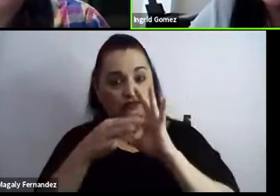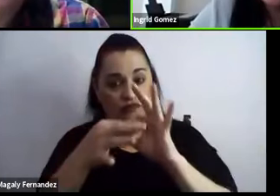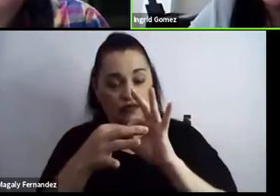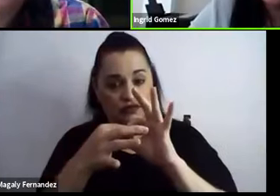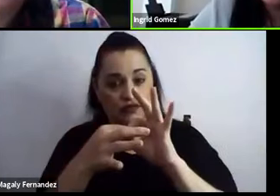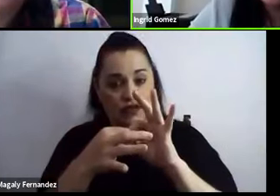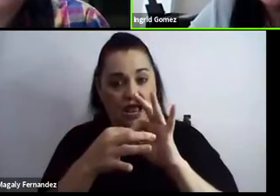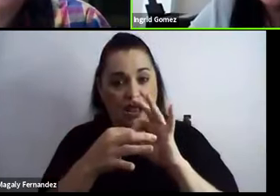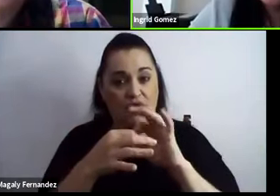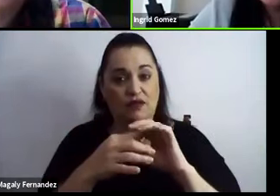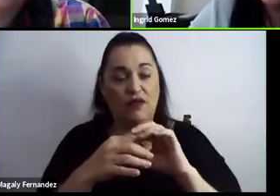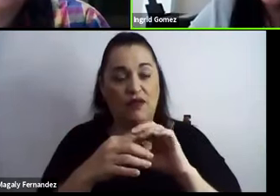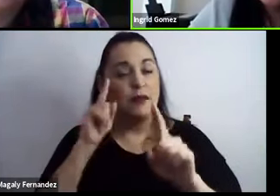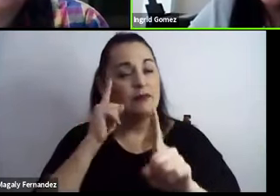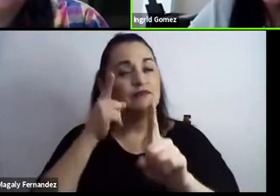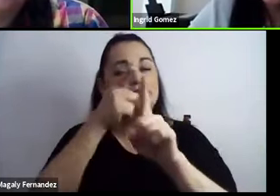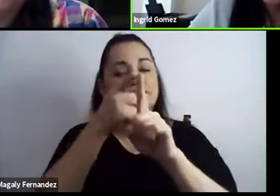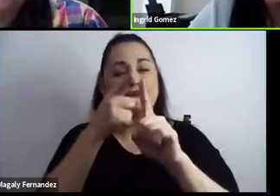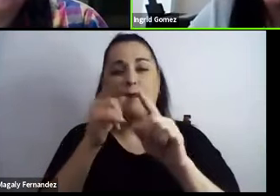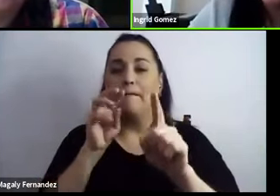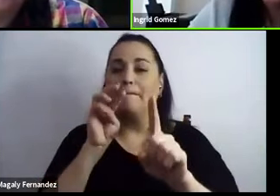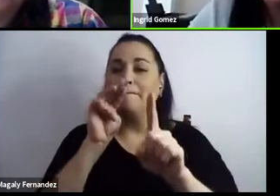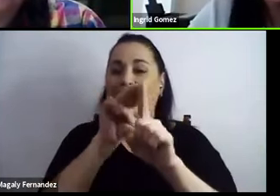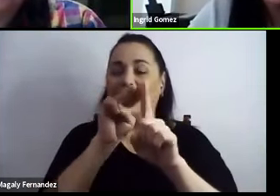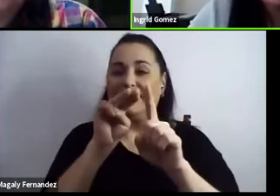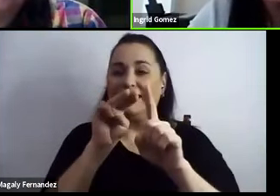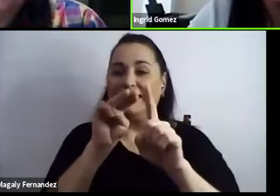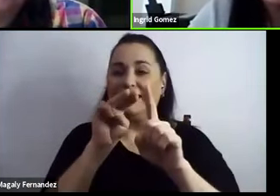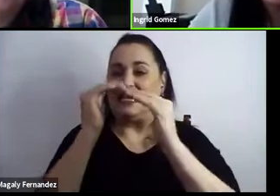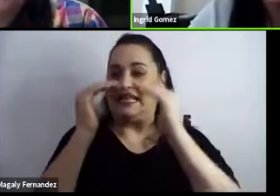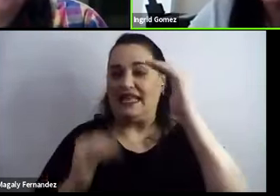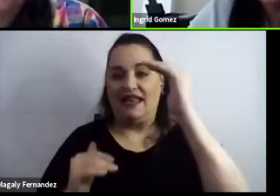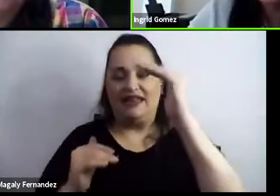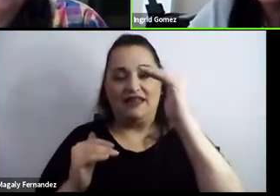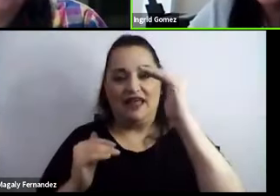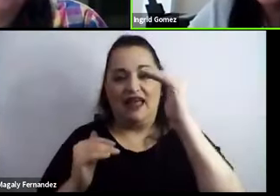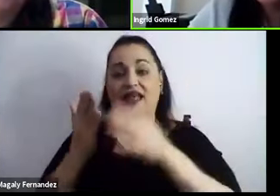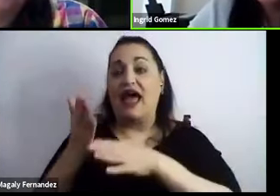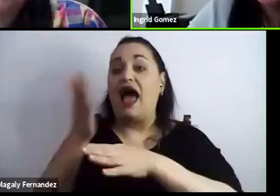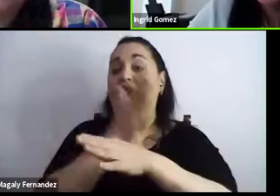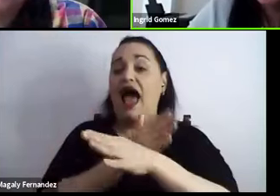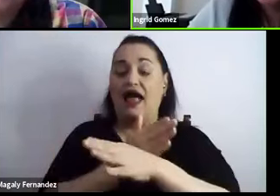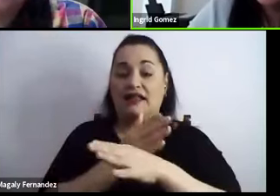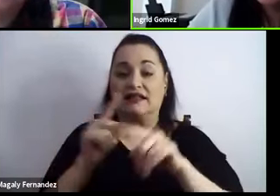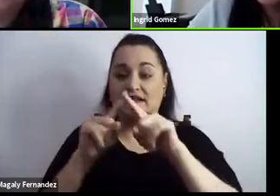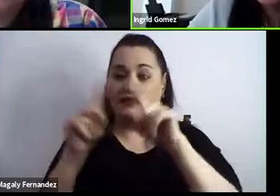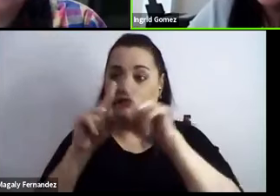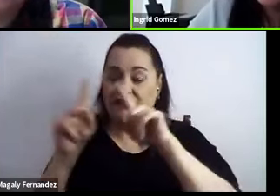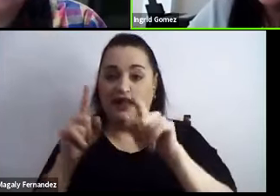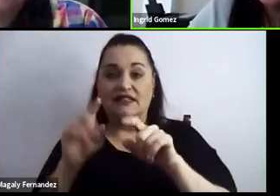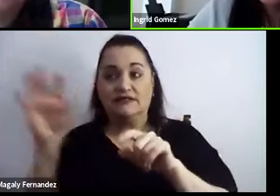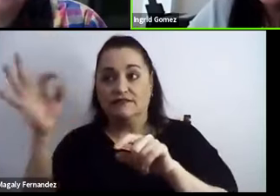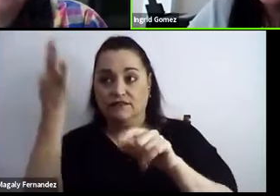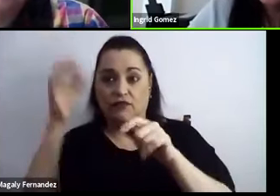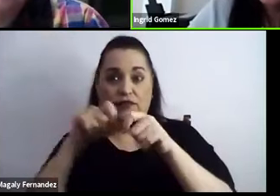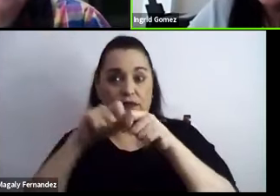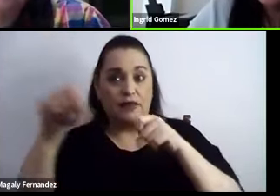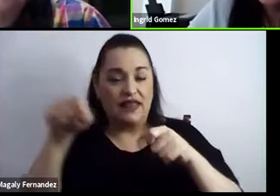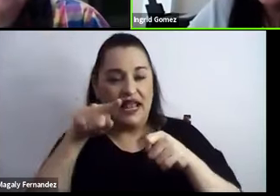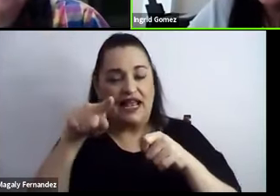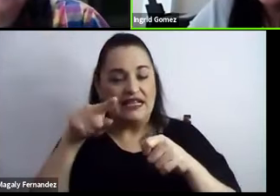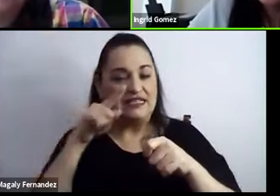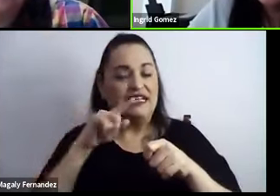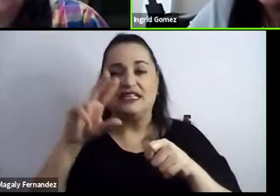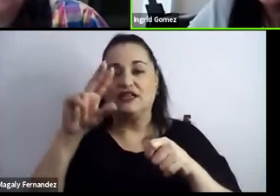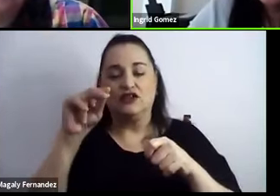la carga neta de inequidad. Estas antes diferentes formas de medir esas